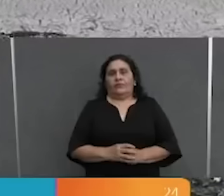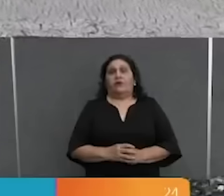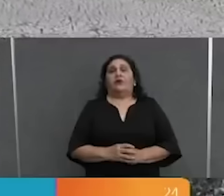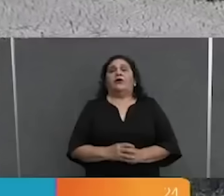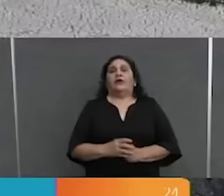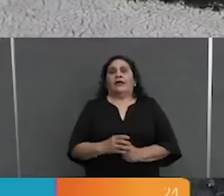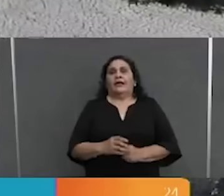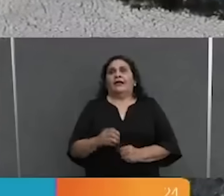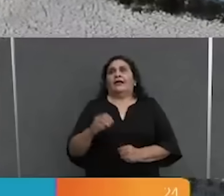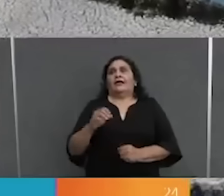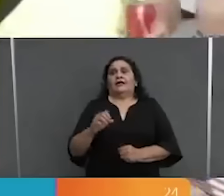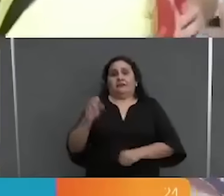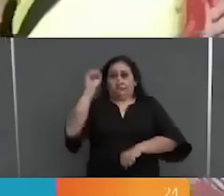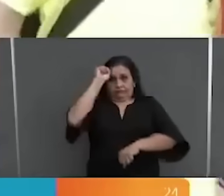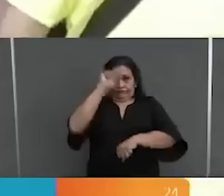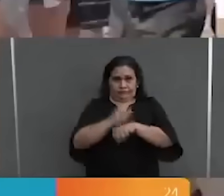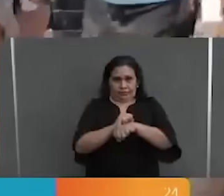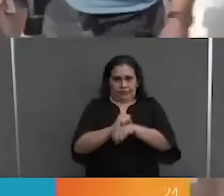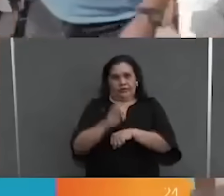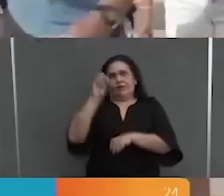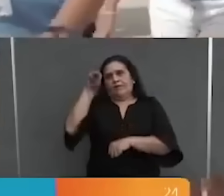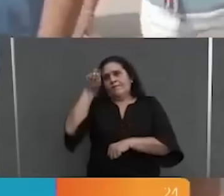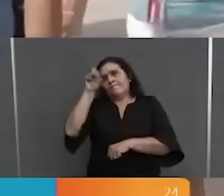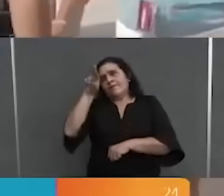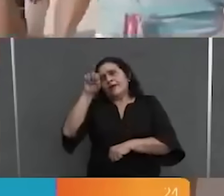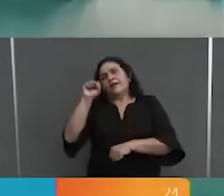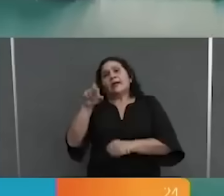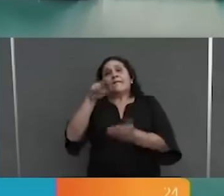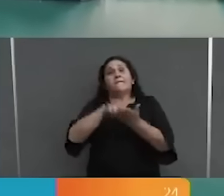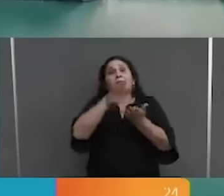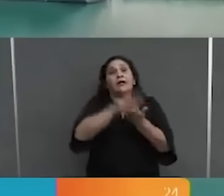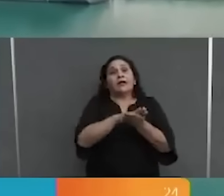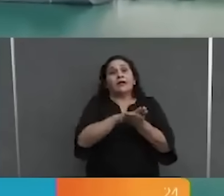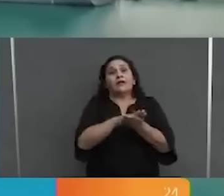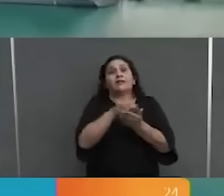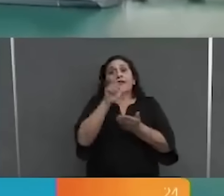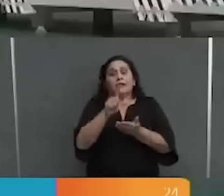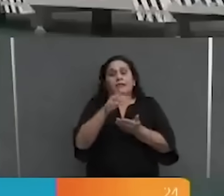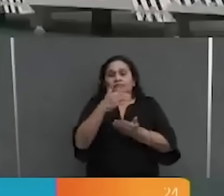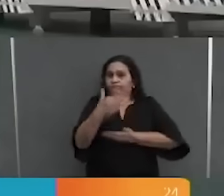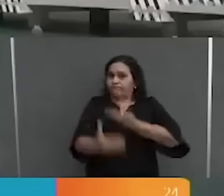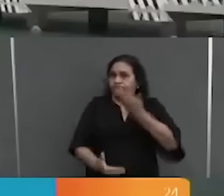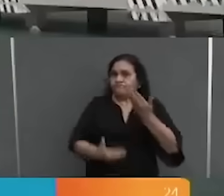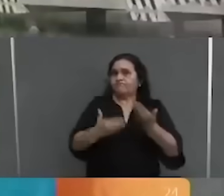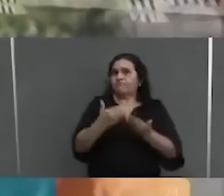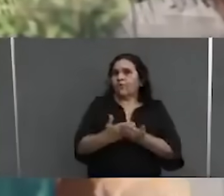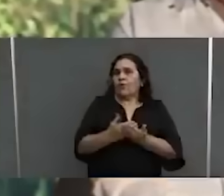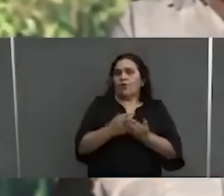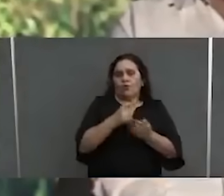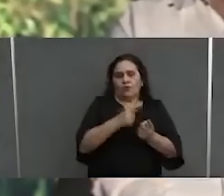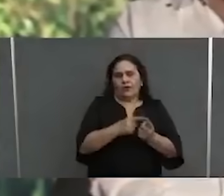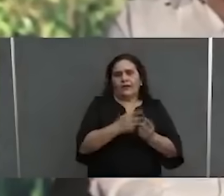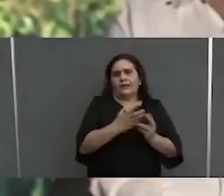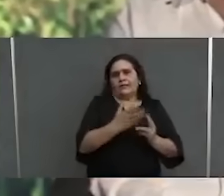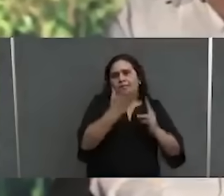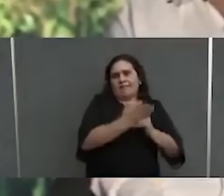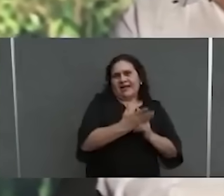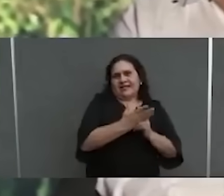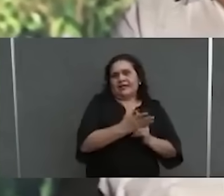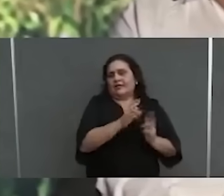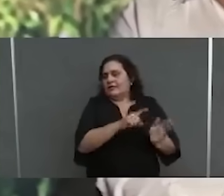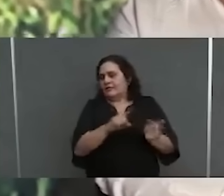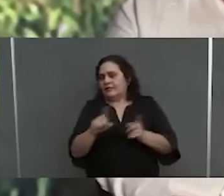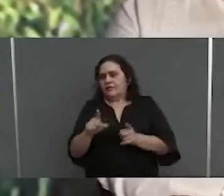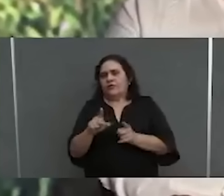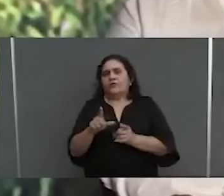SEMAR, la Secretaría de Marina, registre este contrato, que hice esta cesión parcial de derechos, en